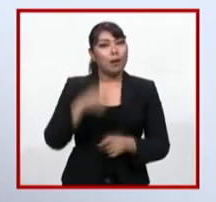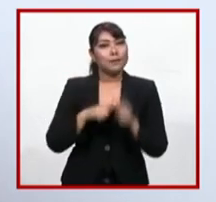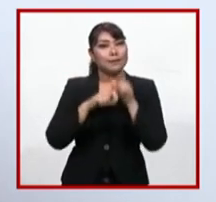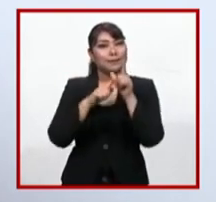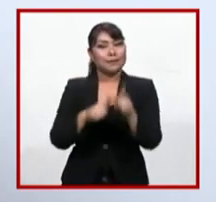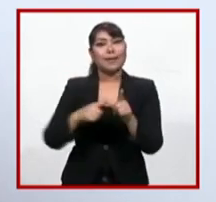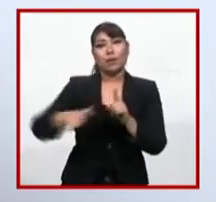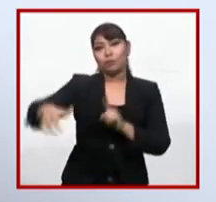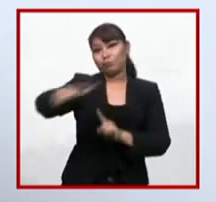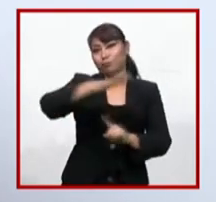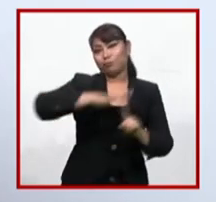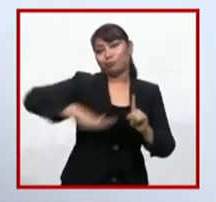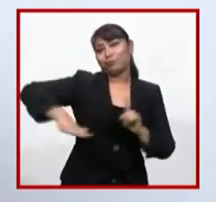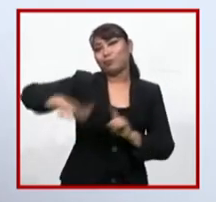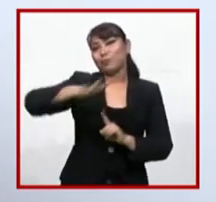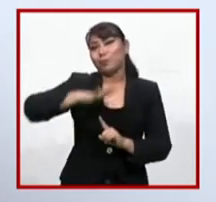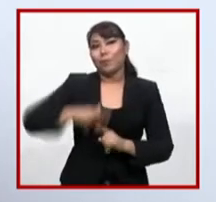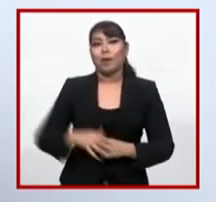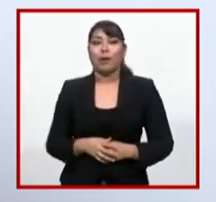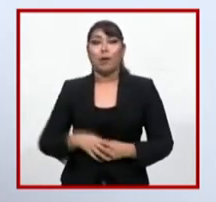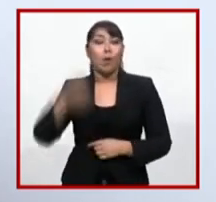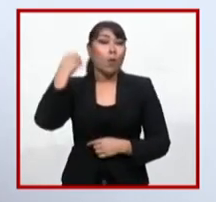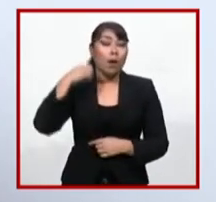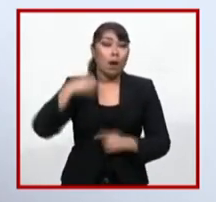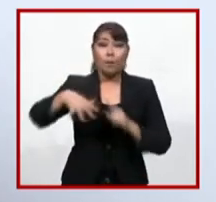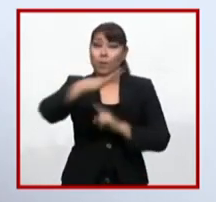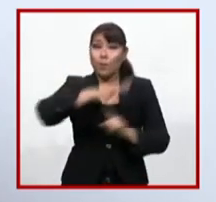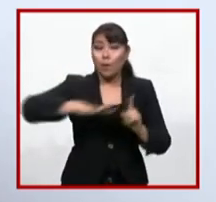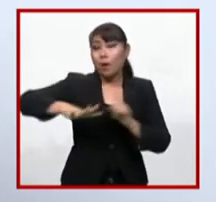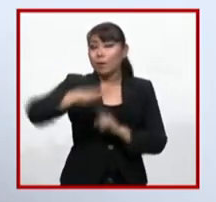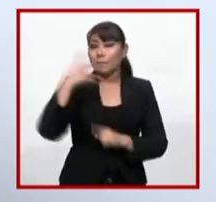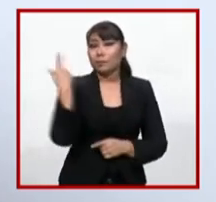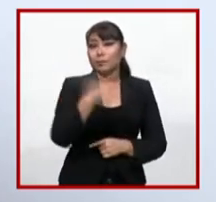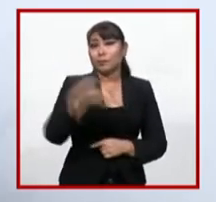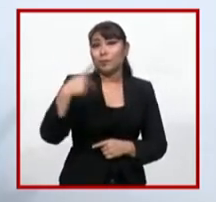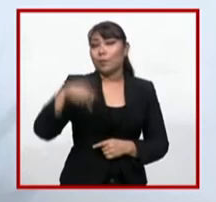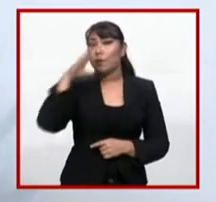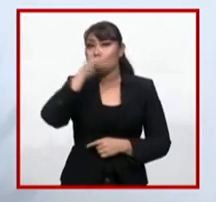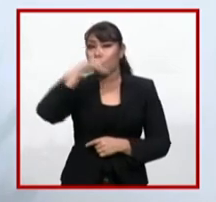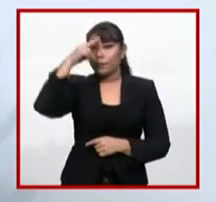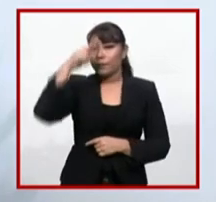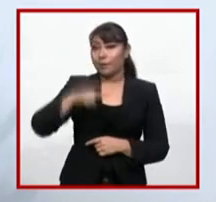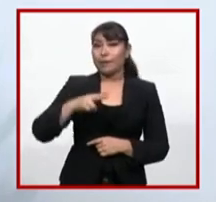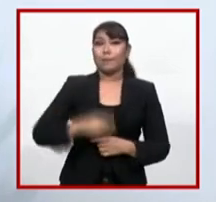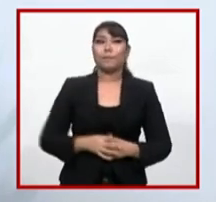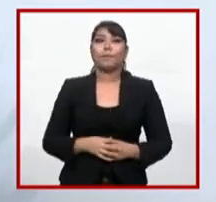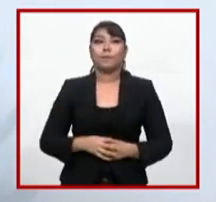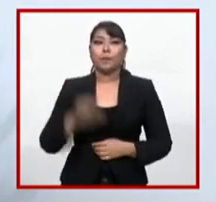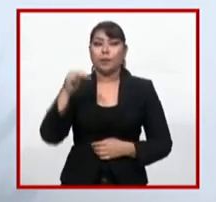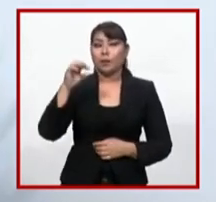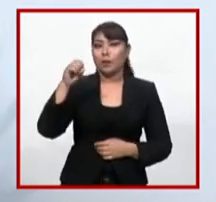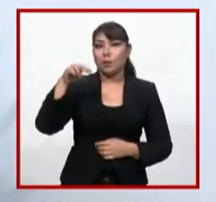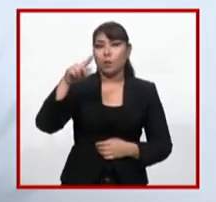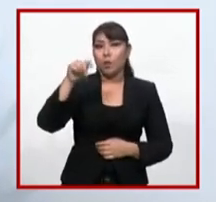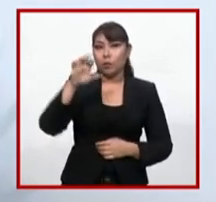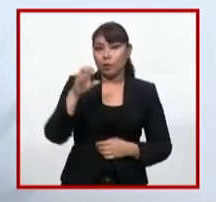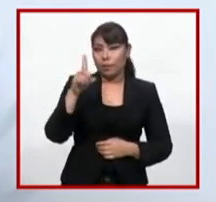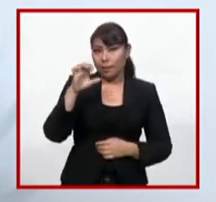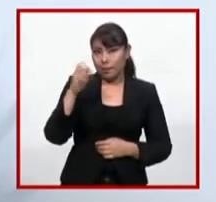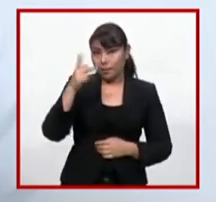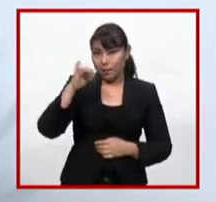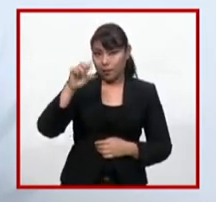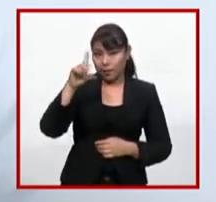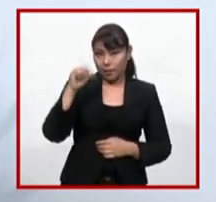sus comunidades indígenas, sin sus pueblos y comunidades afromexicanos. El Monte de Piedad del estado de Oaxaca, de